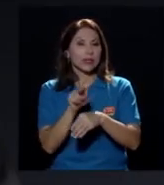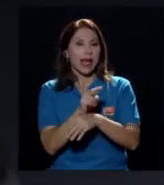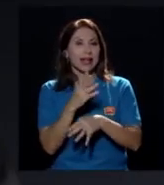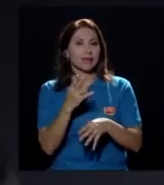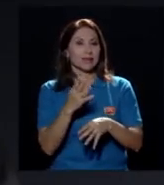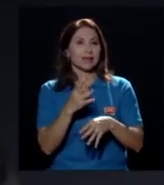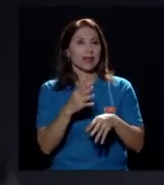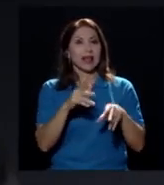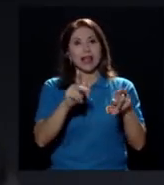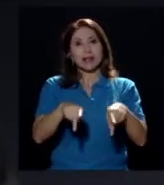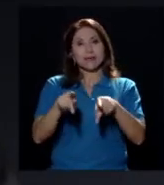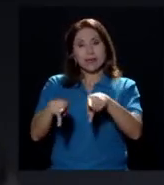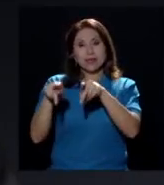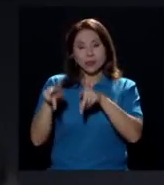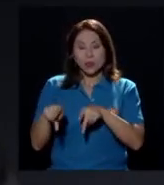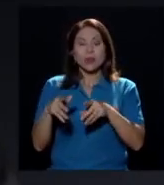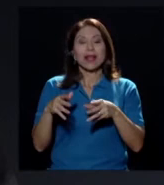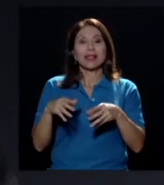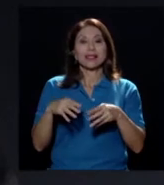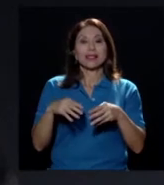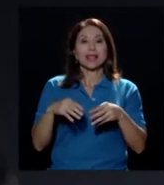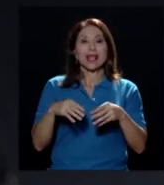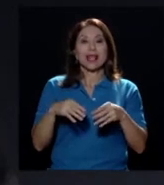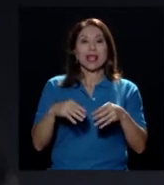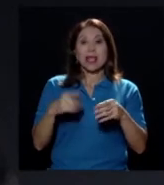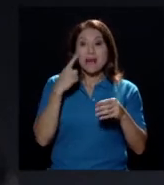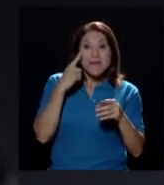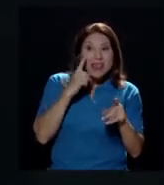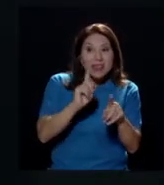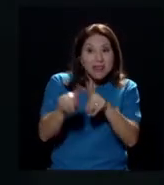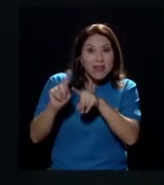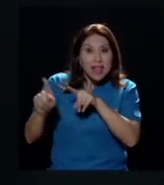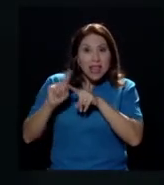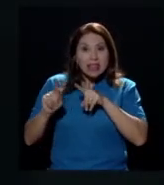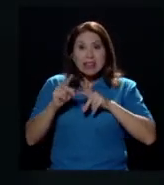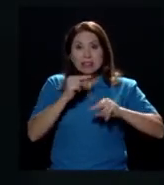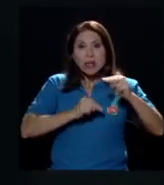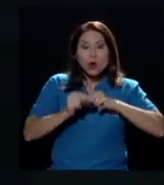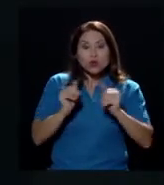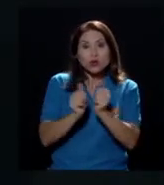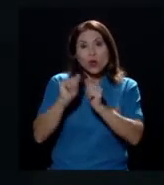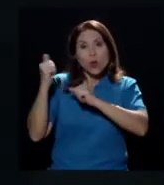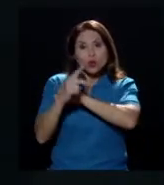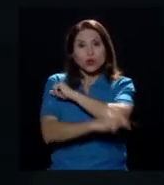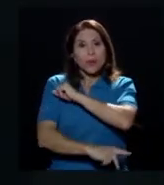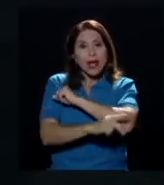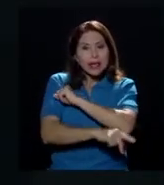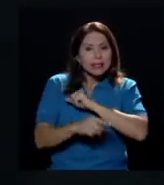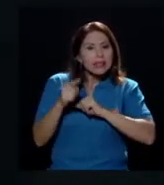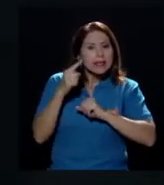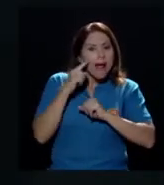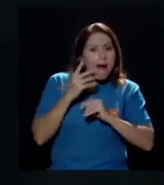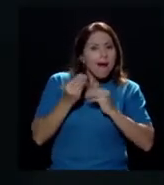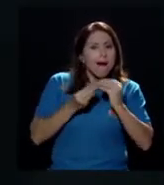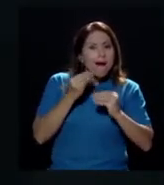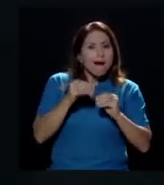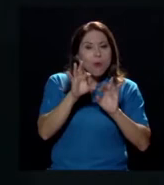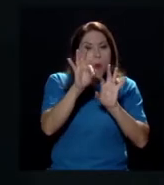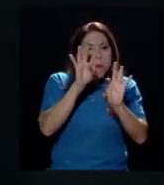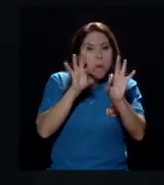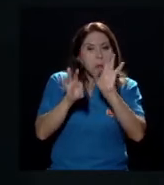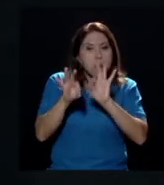que clasifican las transacciones con el exterior para decir o para referir cuando